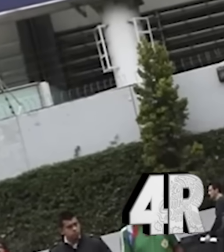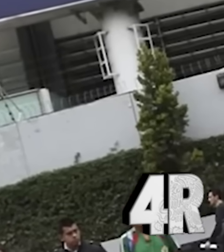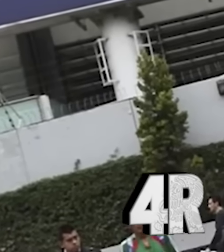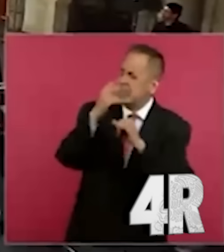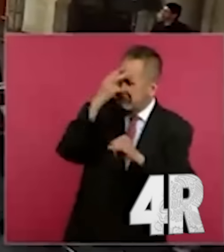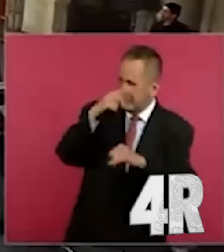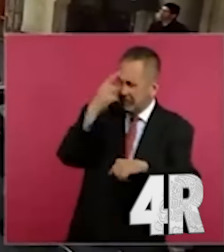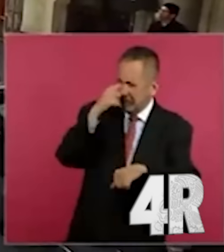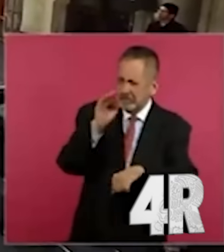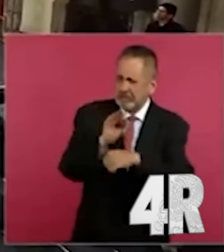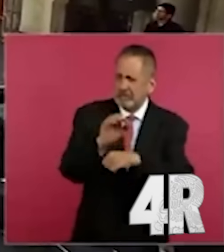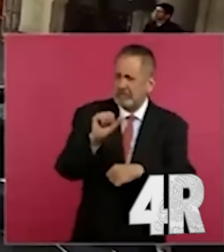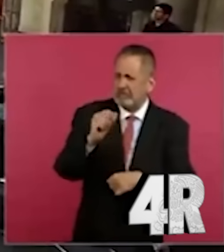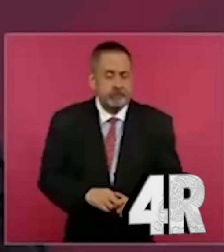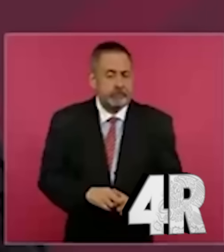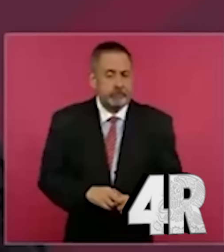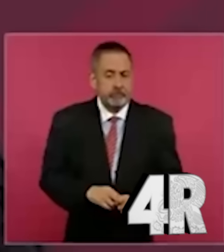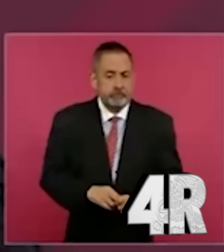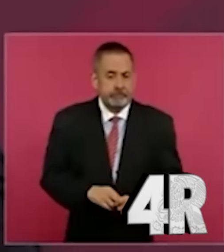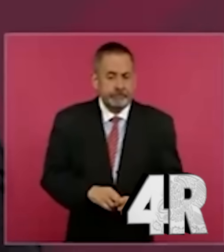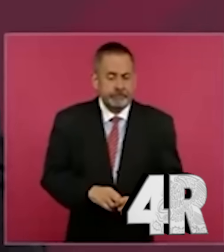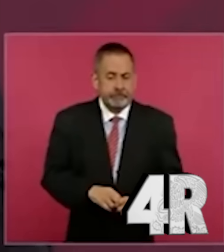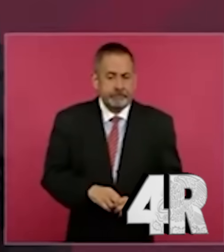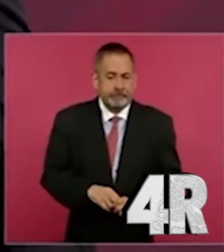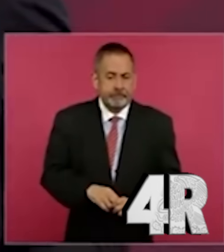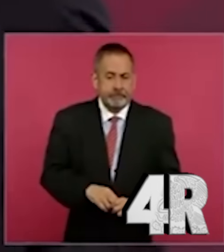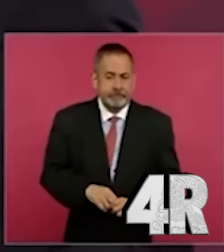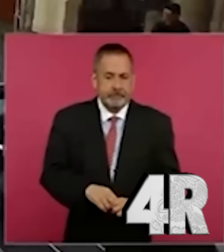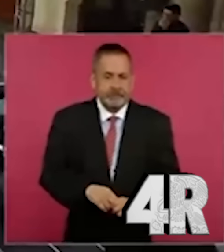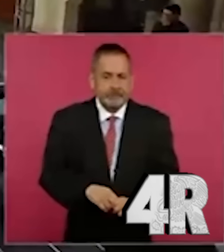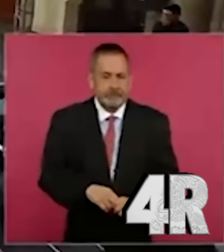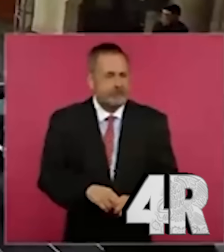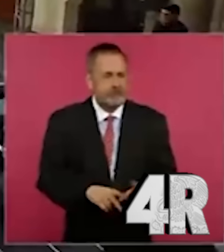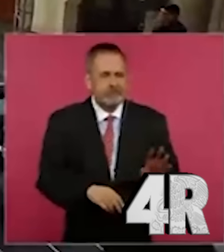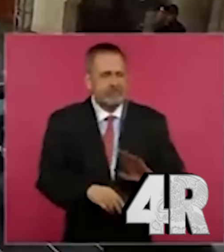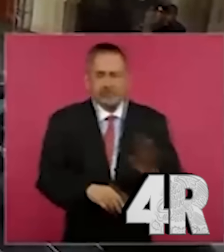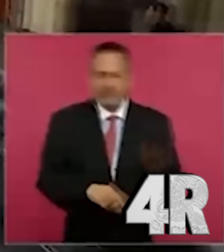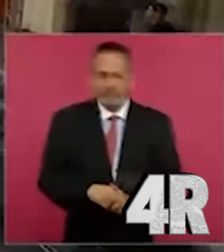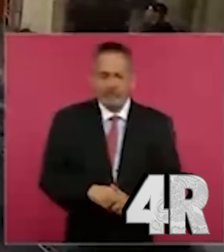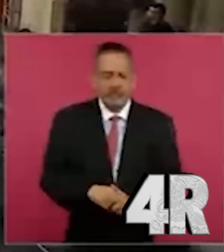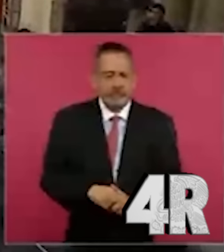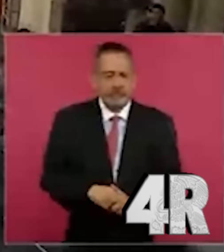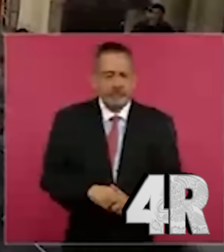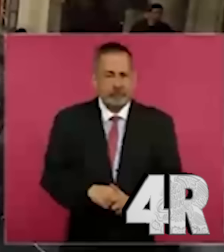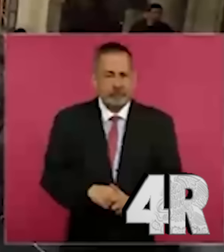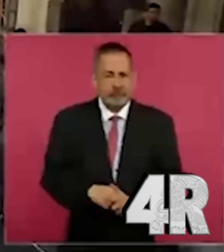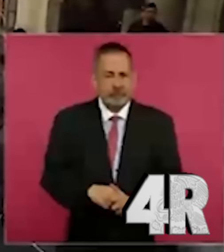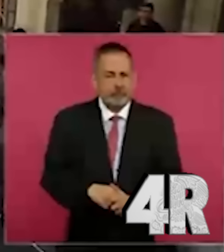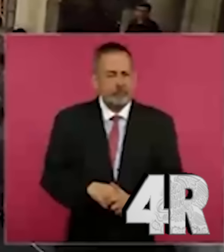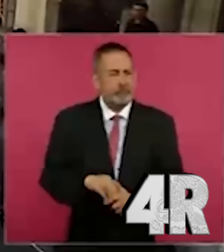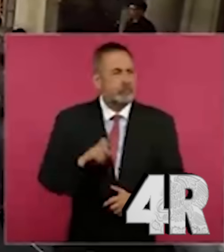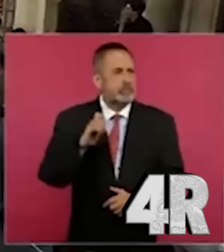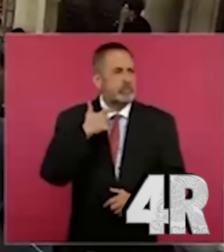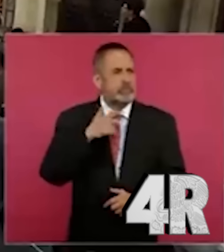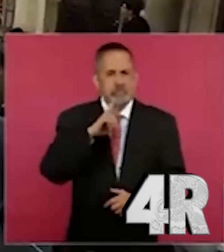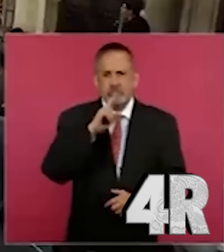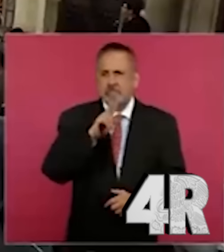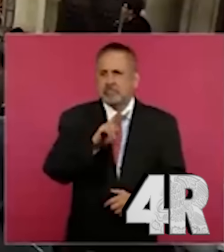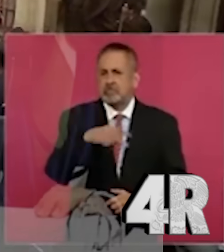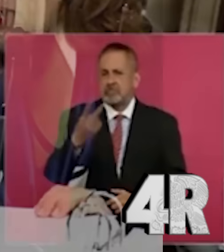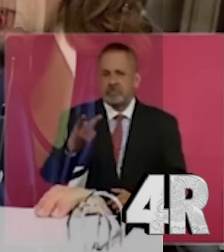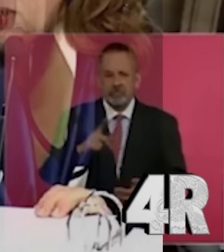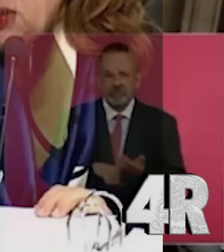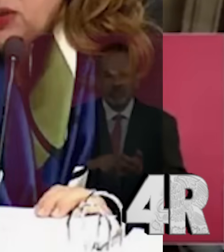millones de pesos que se adeuda sobre concepto de impuestos sobre la renta, es decir, sobre el ISR. Por mayoría de